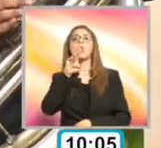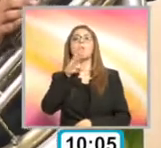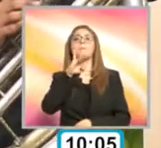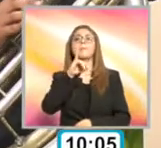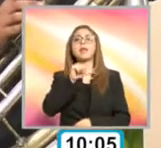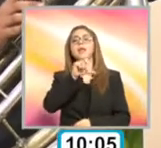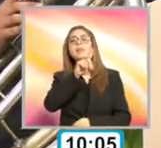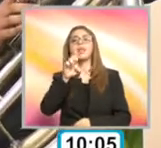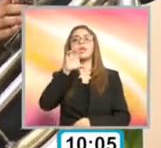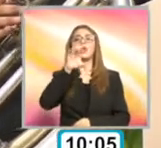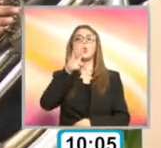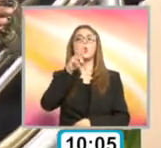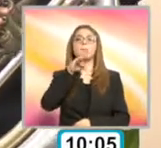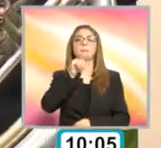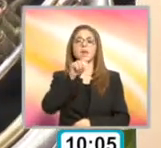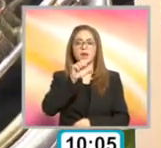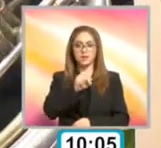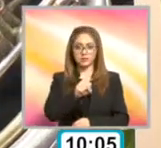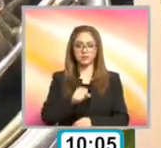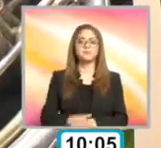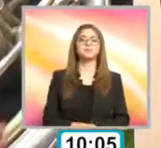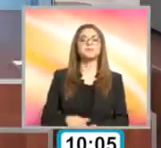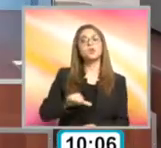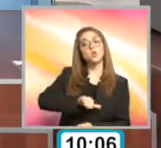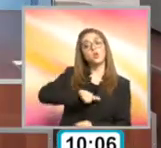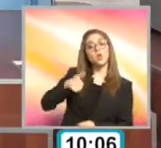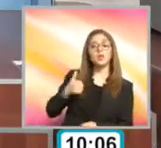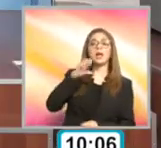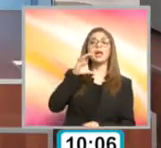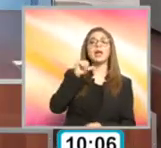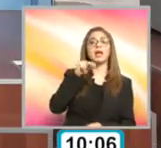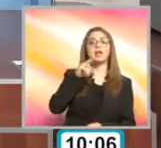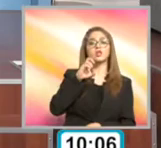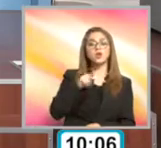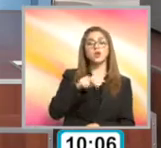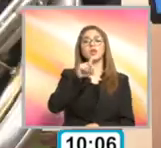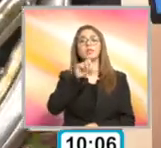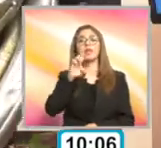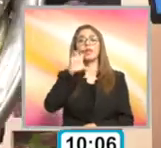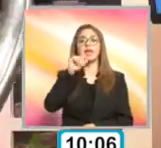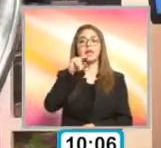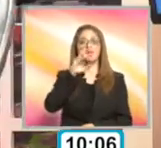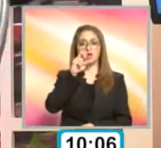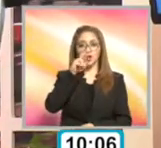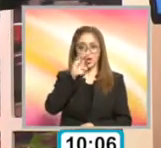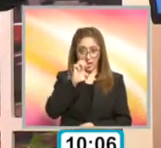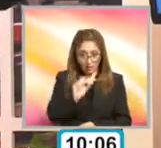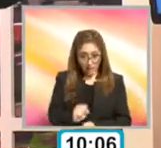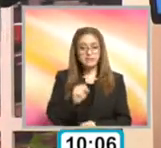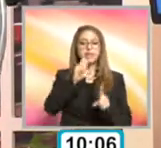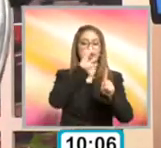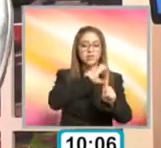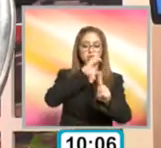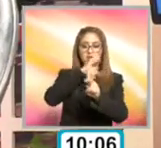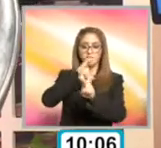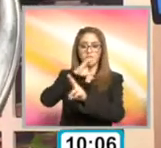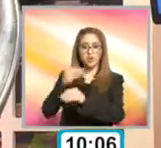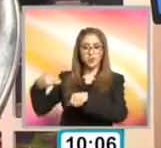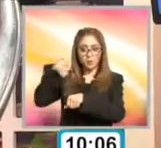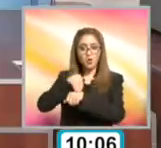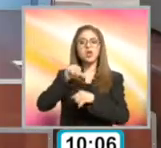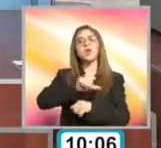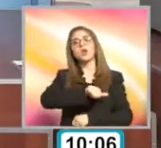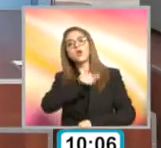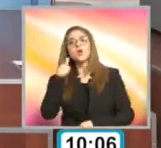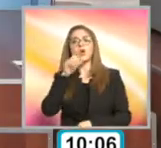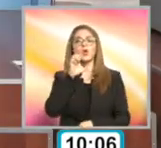es que hay una canción que se llama Canción de Canciones, Ajá. que son con puros títulos de canciones y dije, pues vamos a hacer una cumbia de cumbias. Que viene la